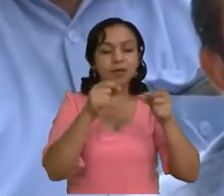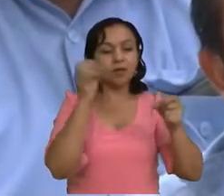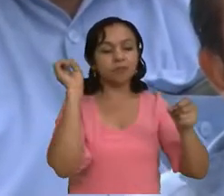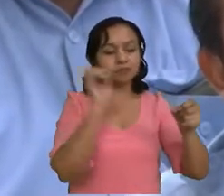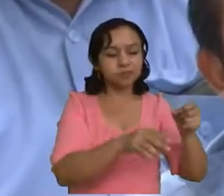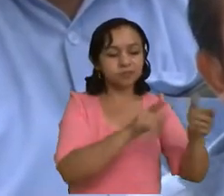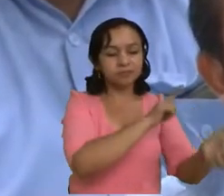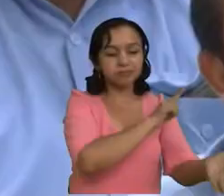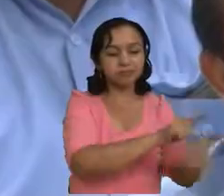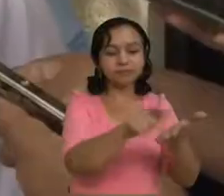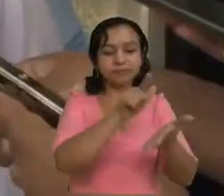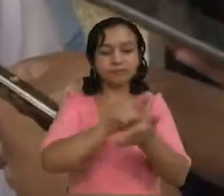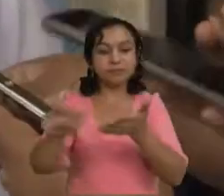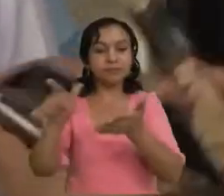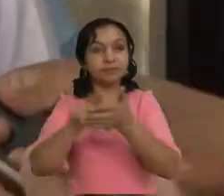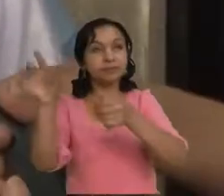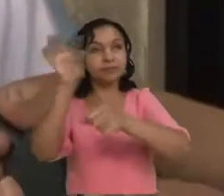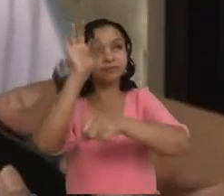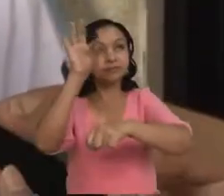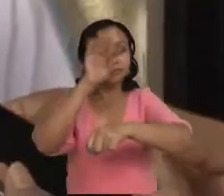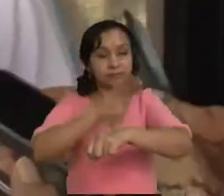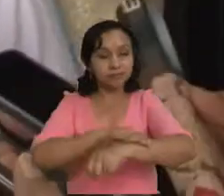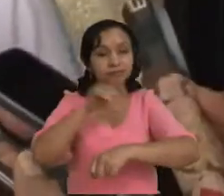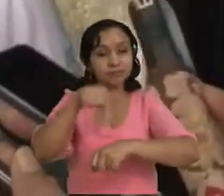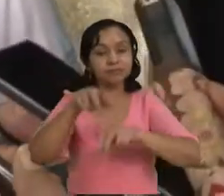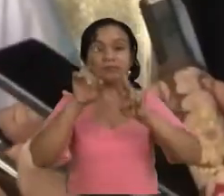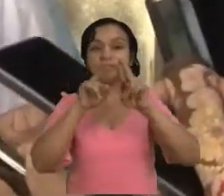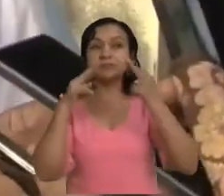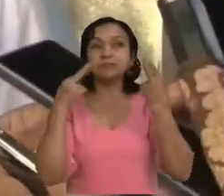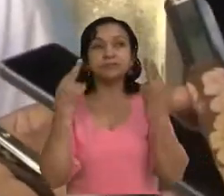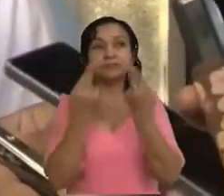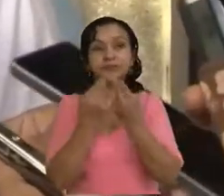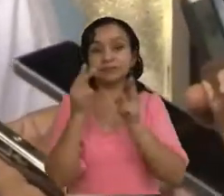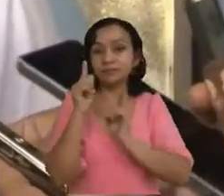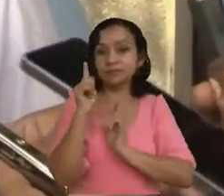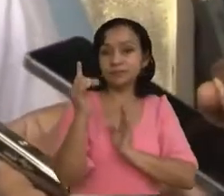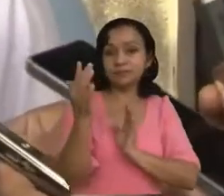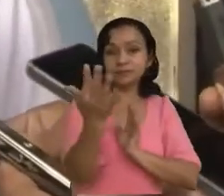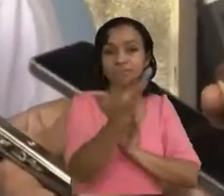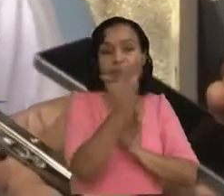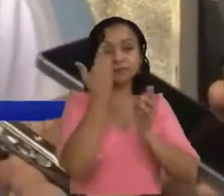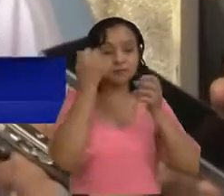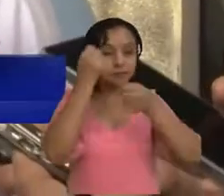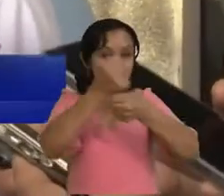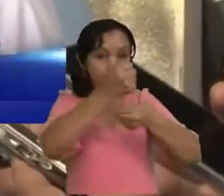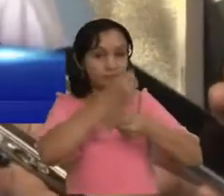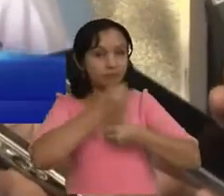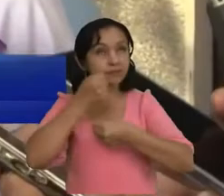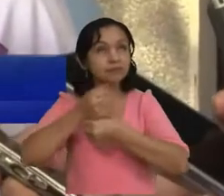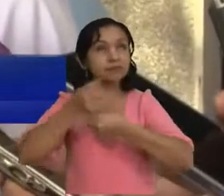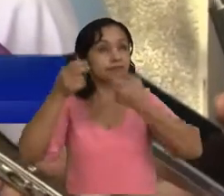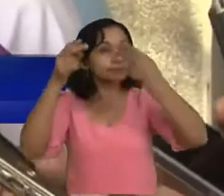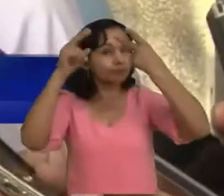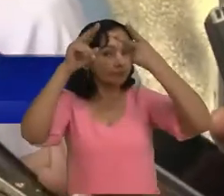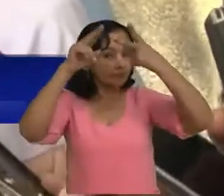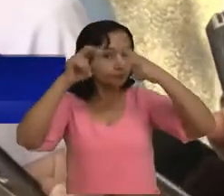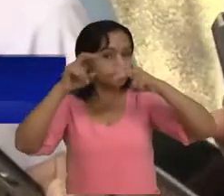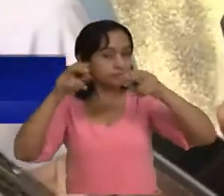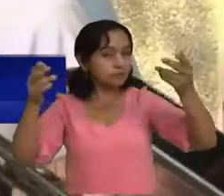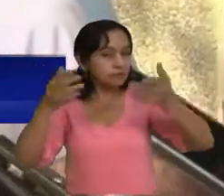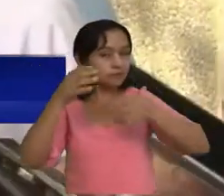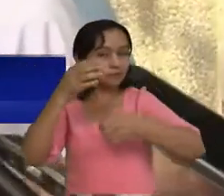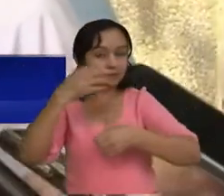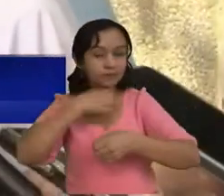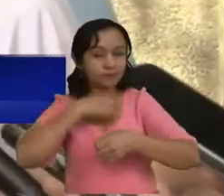zancudos. Hoy tenemos un encuentro con todos los trabajadores LAE para realizar una evaluación del trabajo que